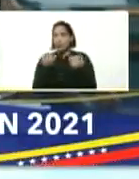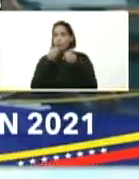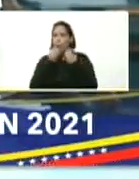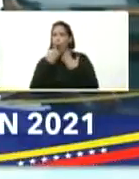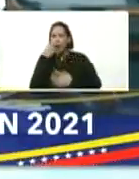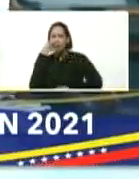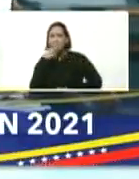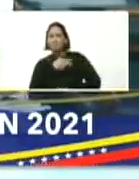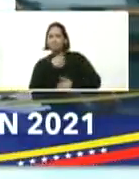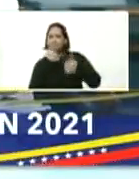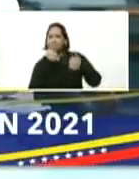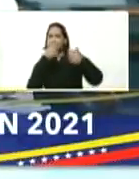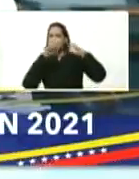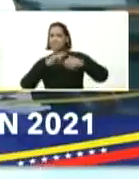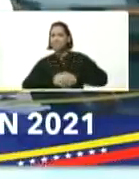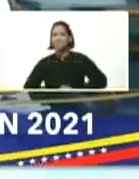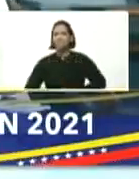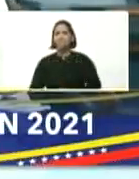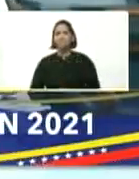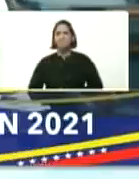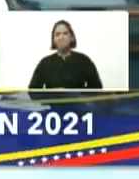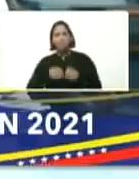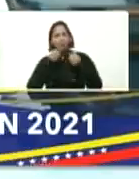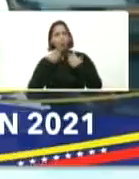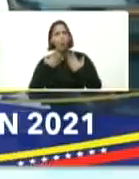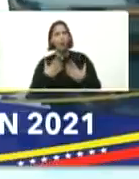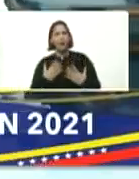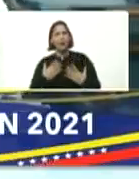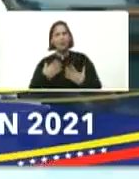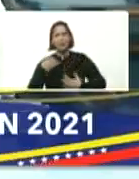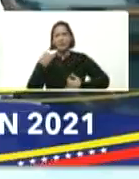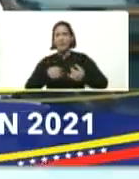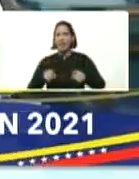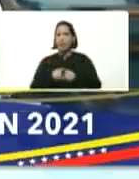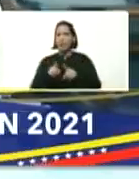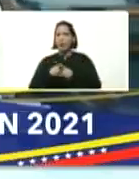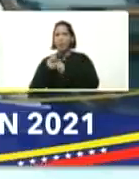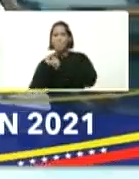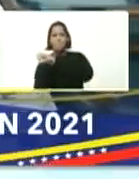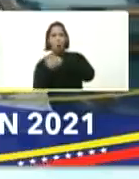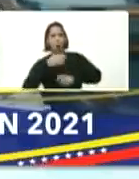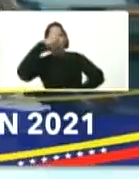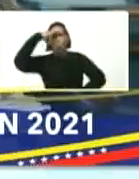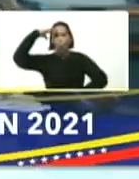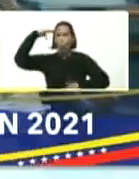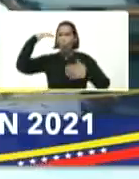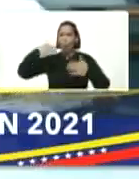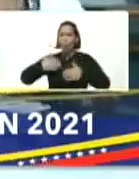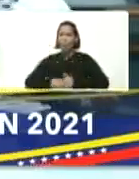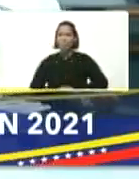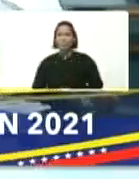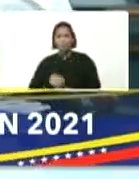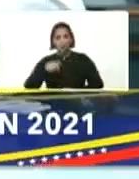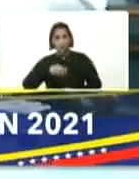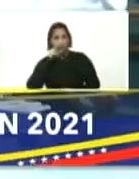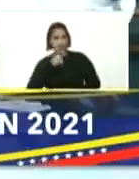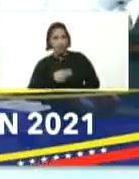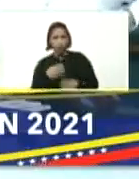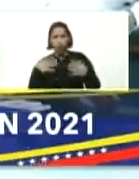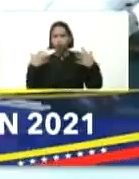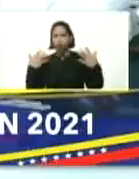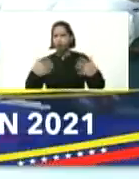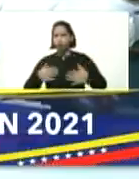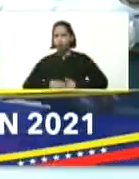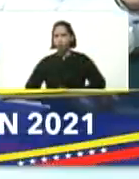compadre. ¿Ah? Se ve como una final de Grandes Ligas. Una final, y aquí lo que veo es puro Grandes